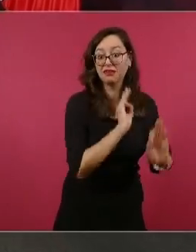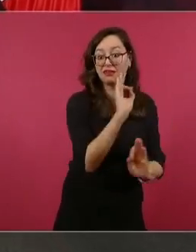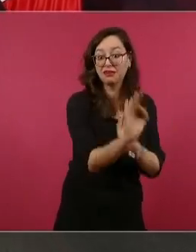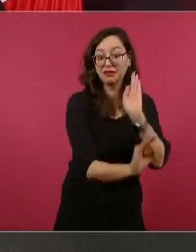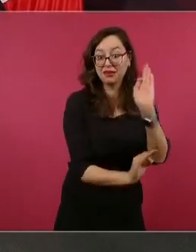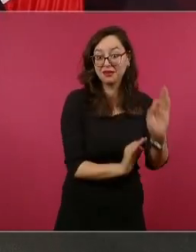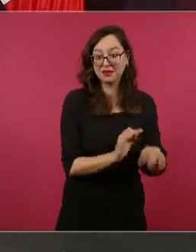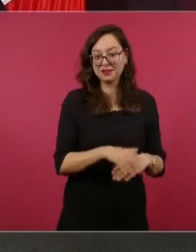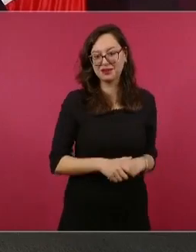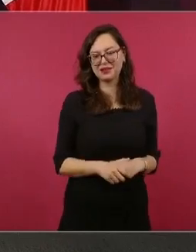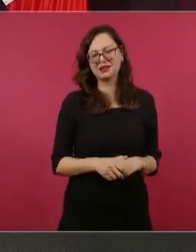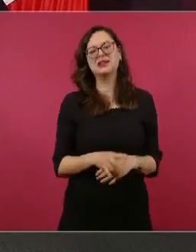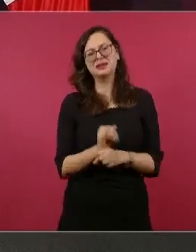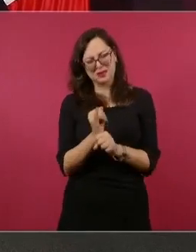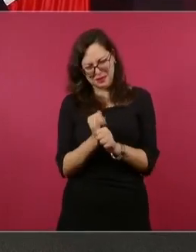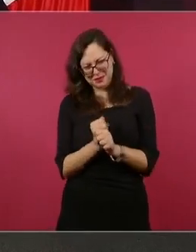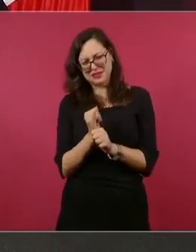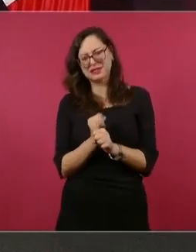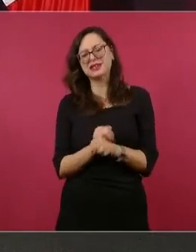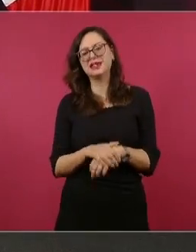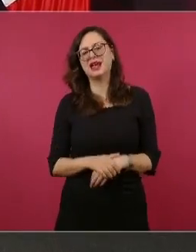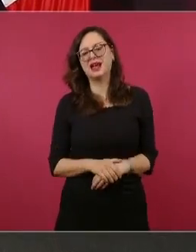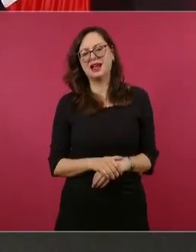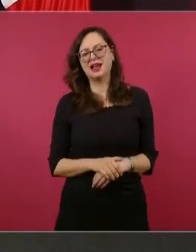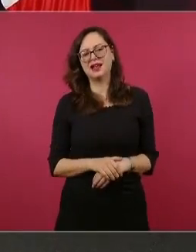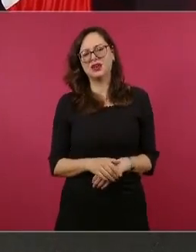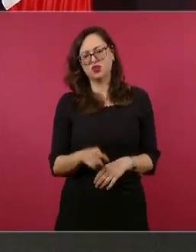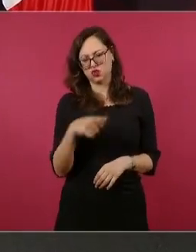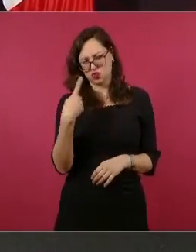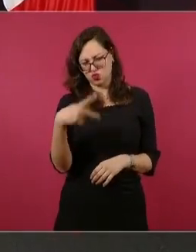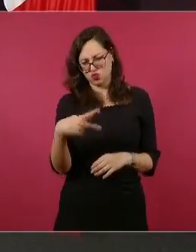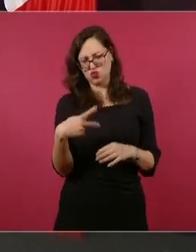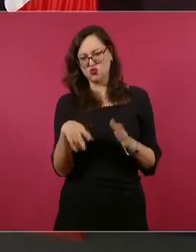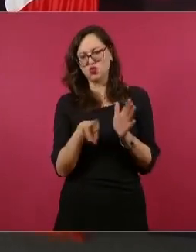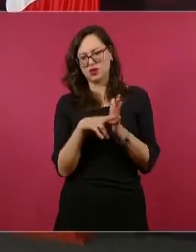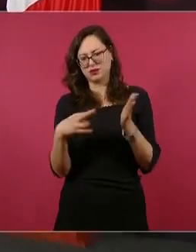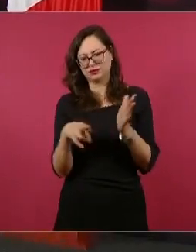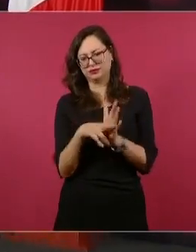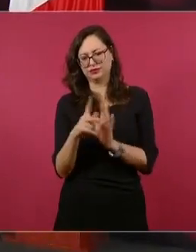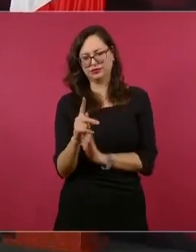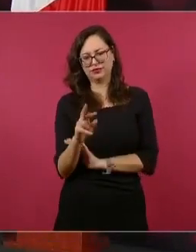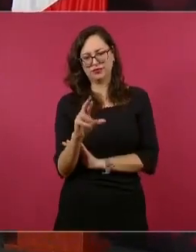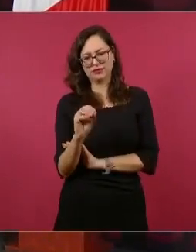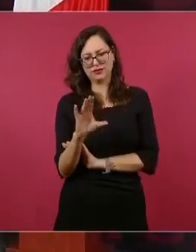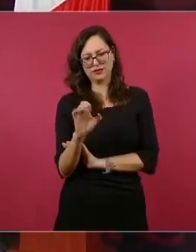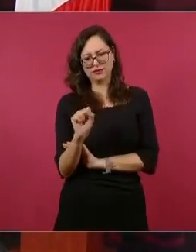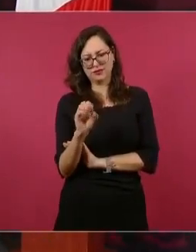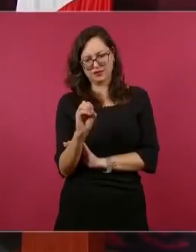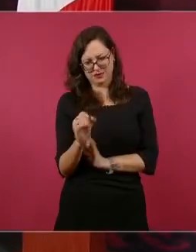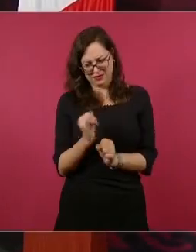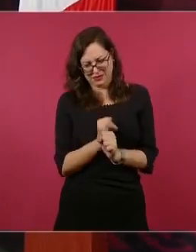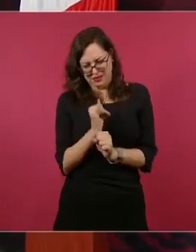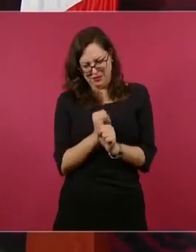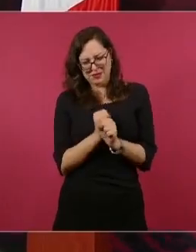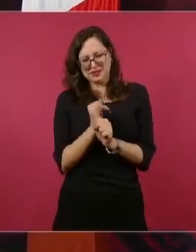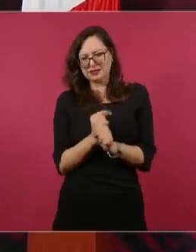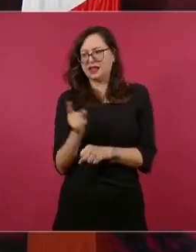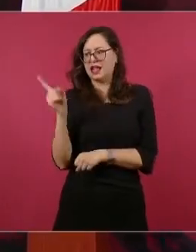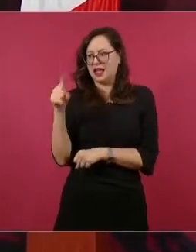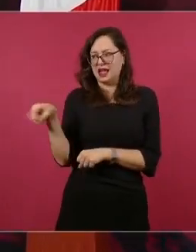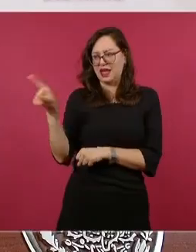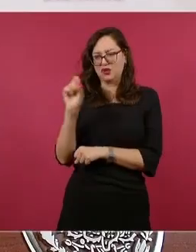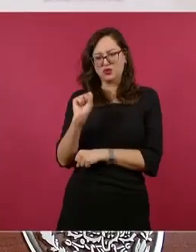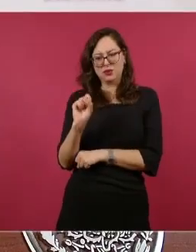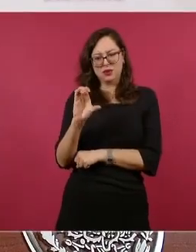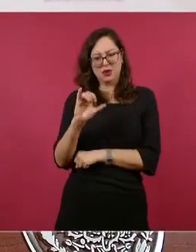Hagan ustedes la investigación ahí en proceso, o sea, quién es quién en la